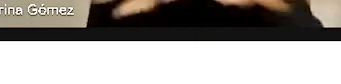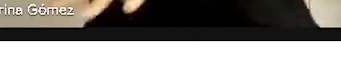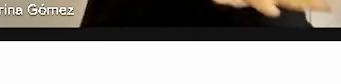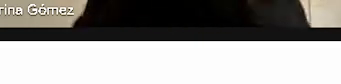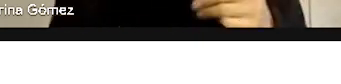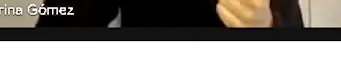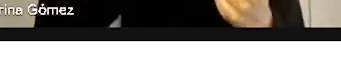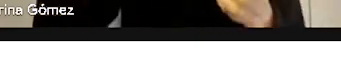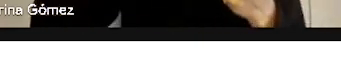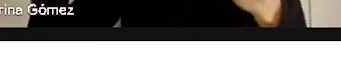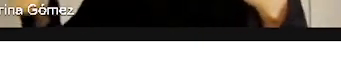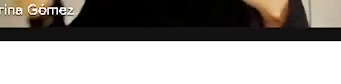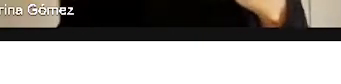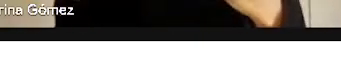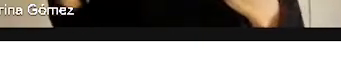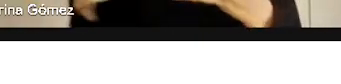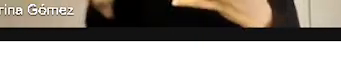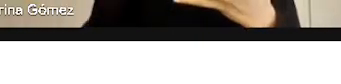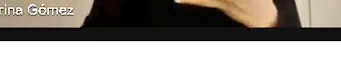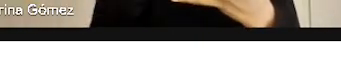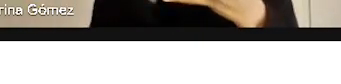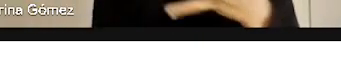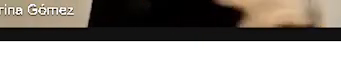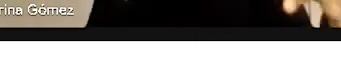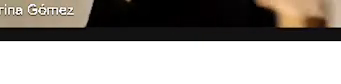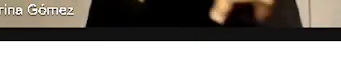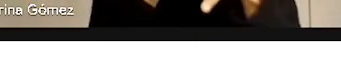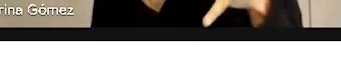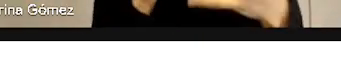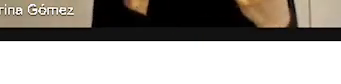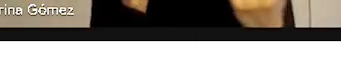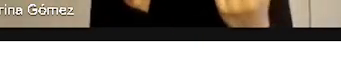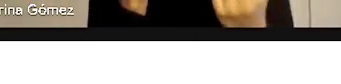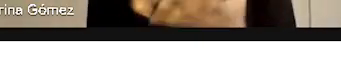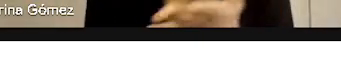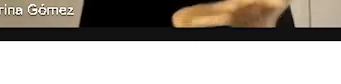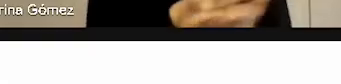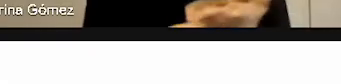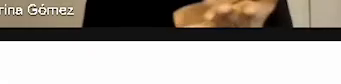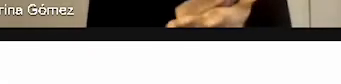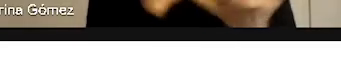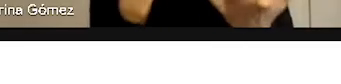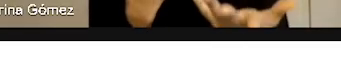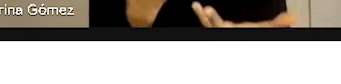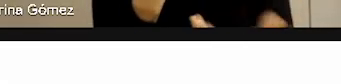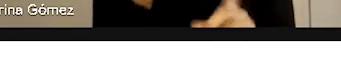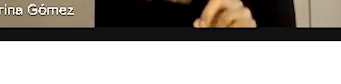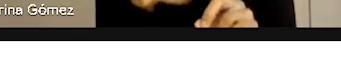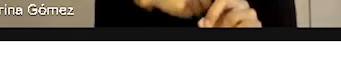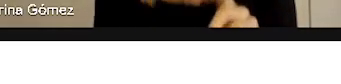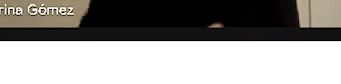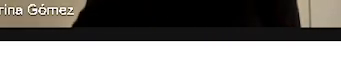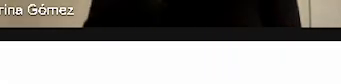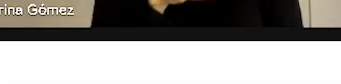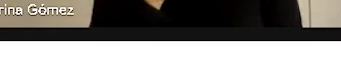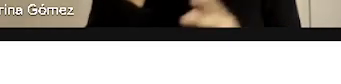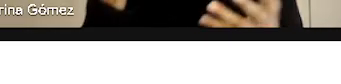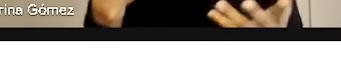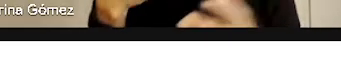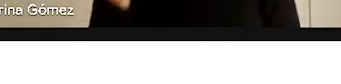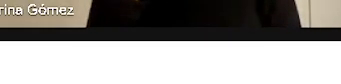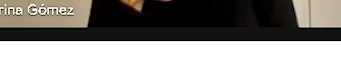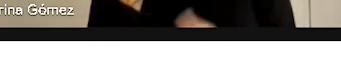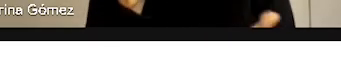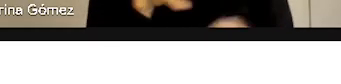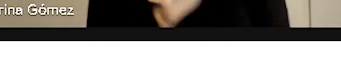resolver esa palabra. Y va resultando. Gracias a eso se está